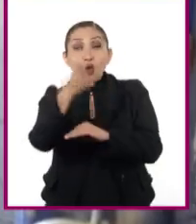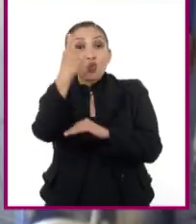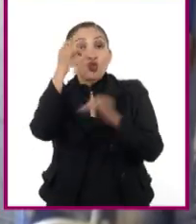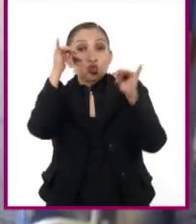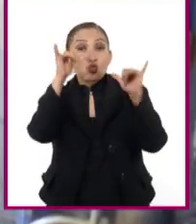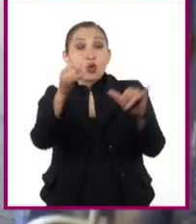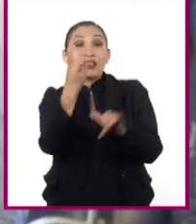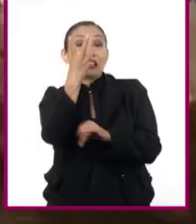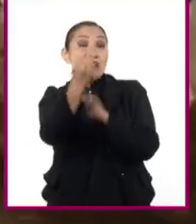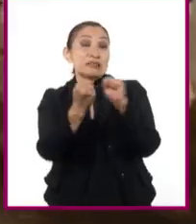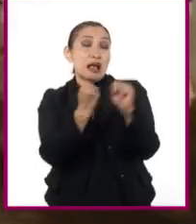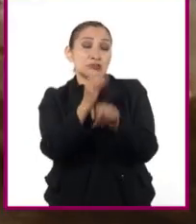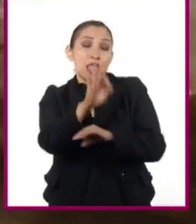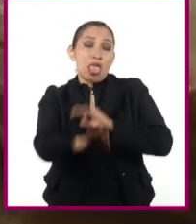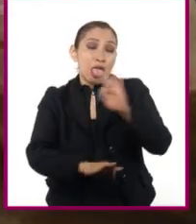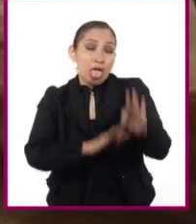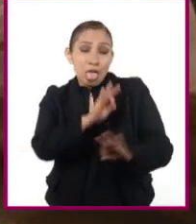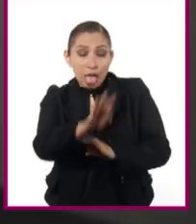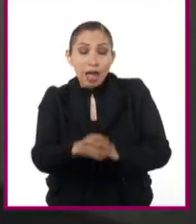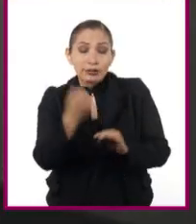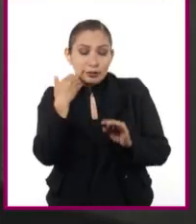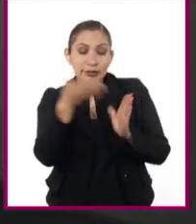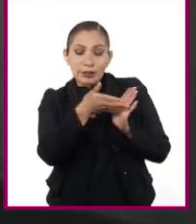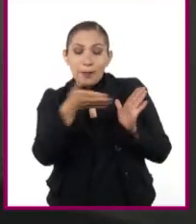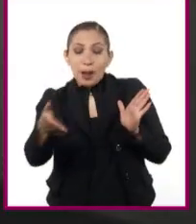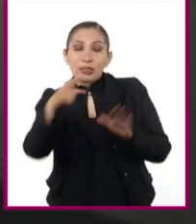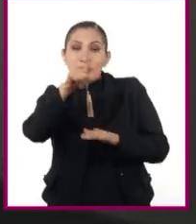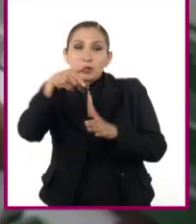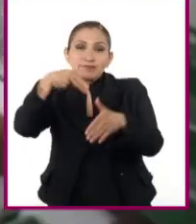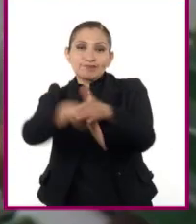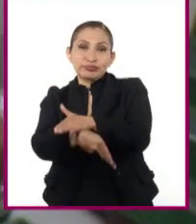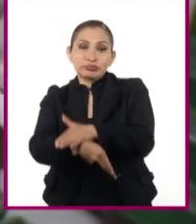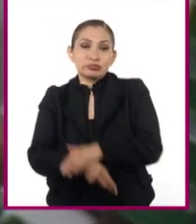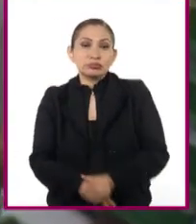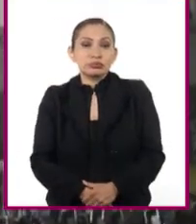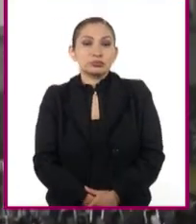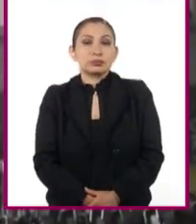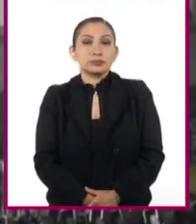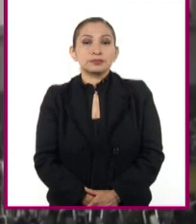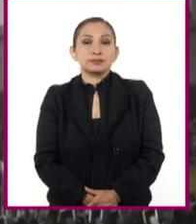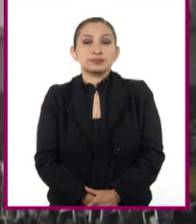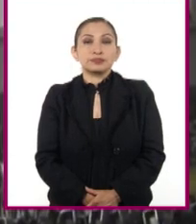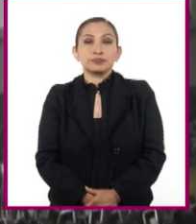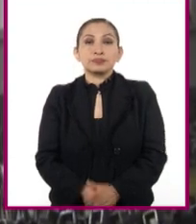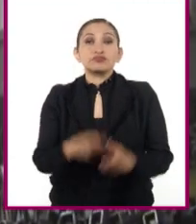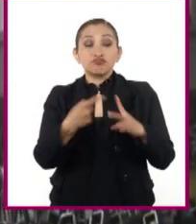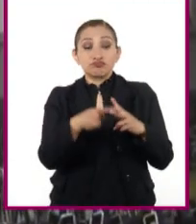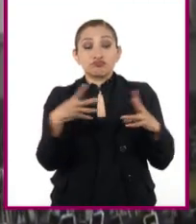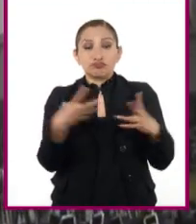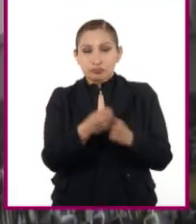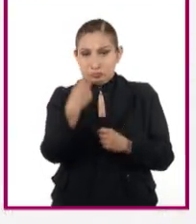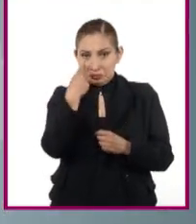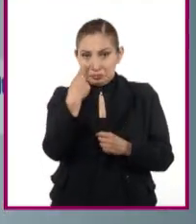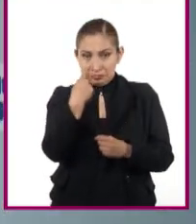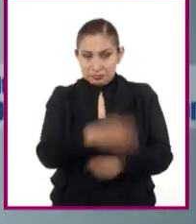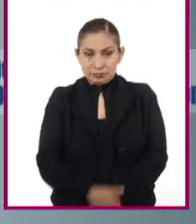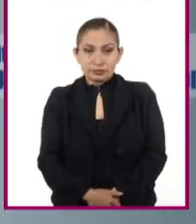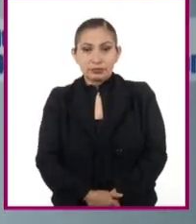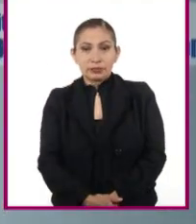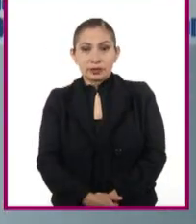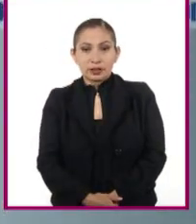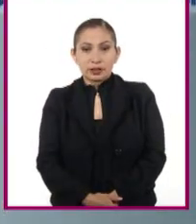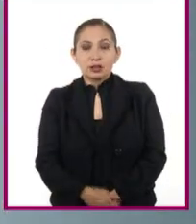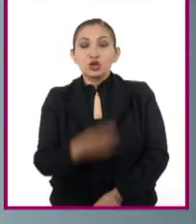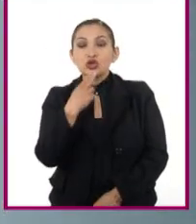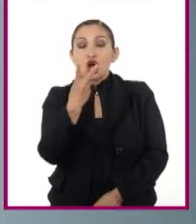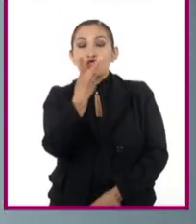res durante 3 años, el promedio previo a su sacrificio. La cuenta sería así.